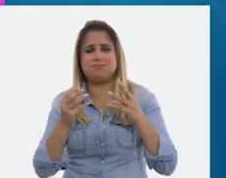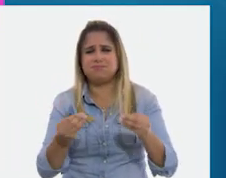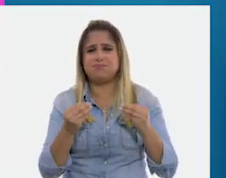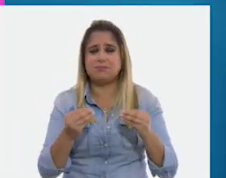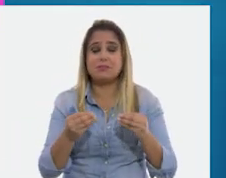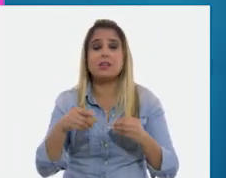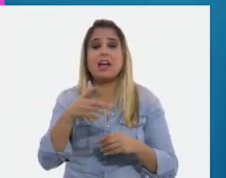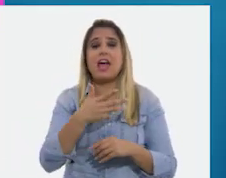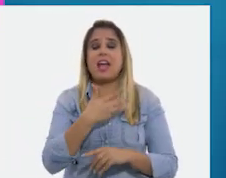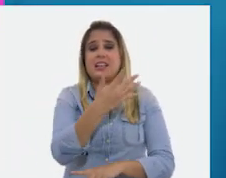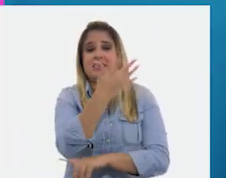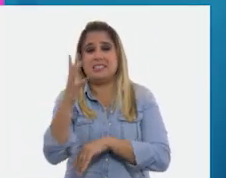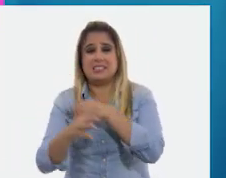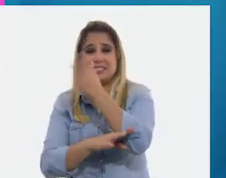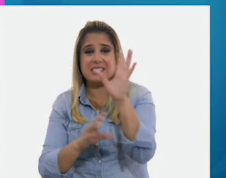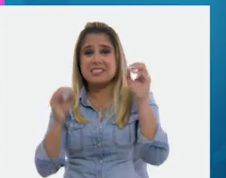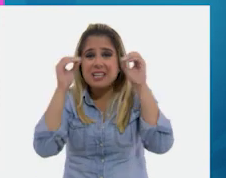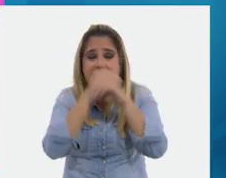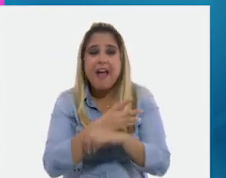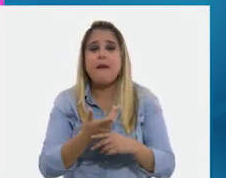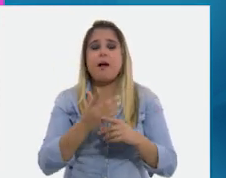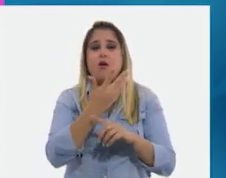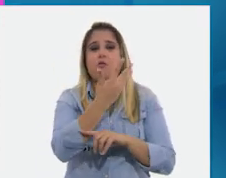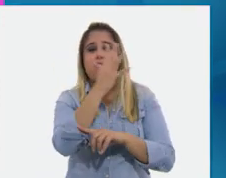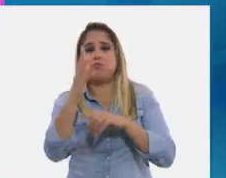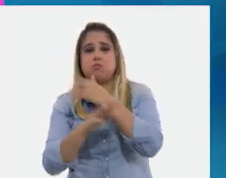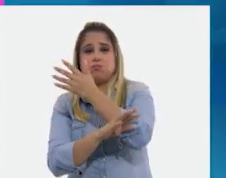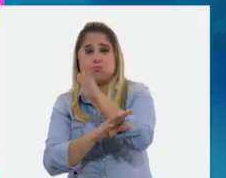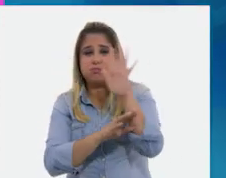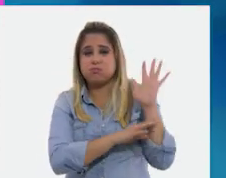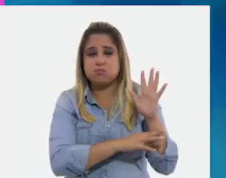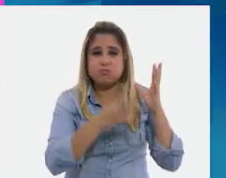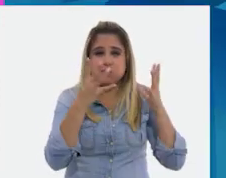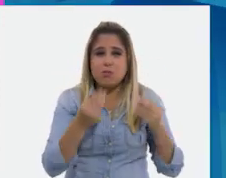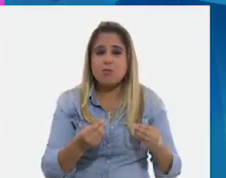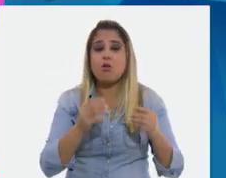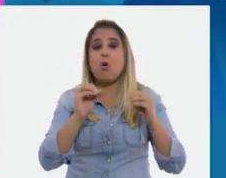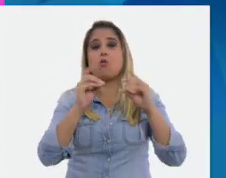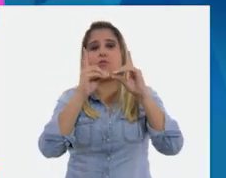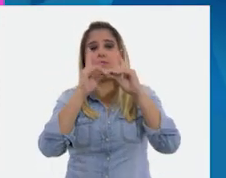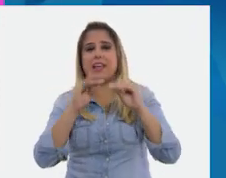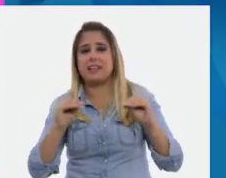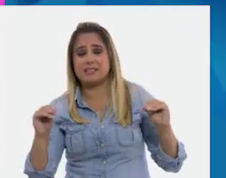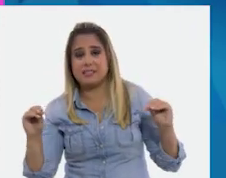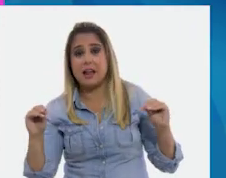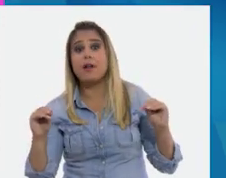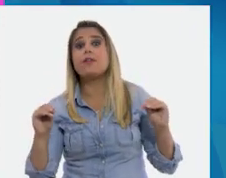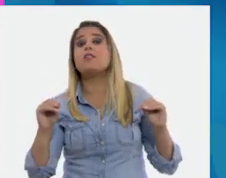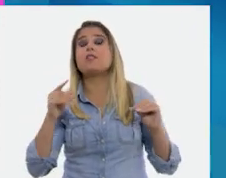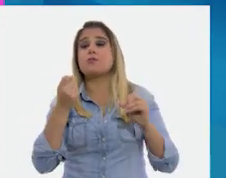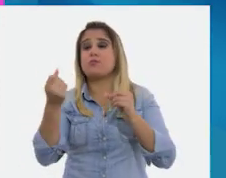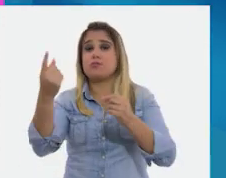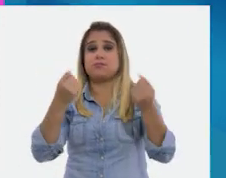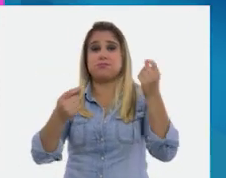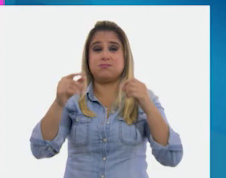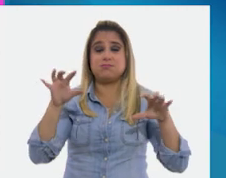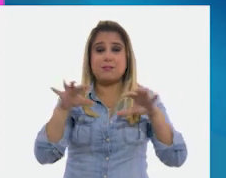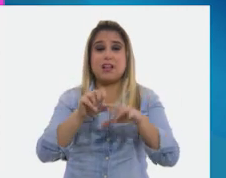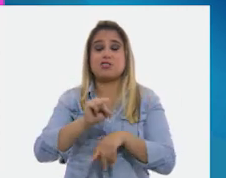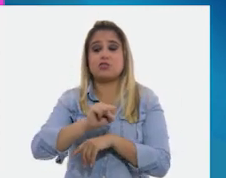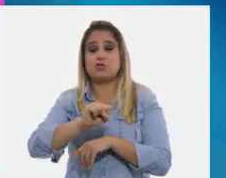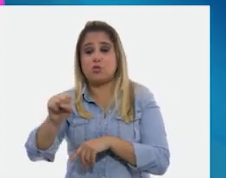ellas en la selva, en los bosques o en las regiones desérticas. Están concentrados sobre todo en el